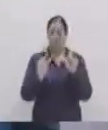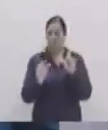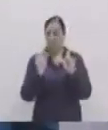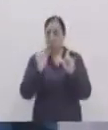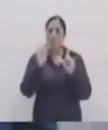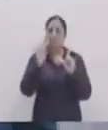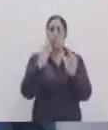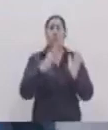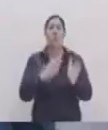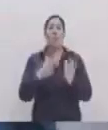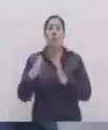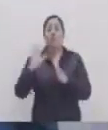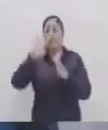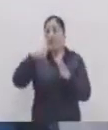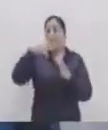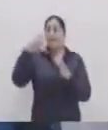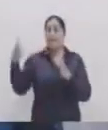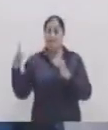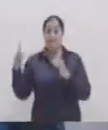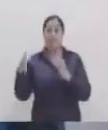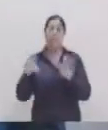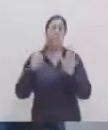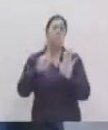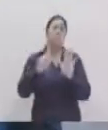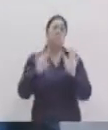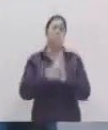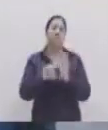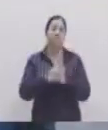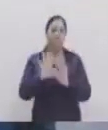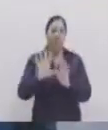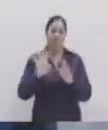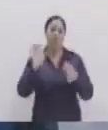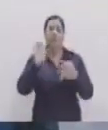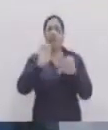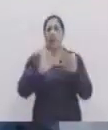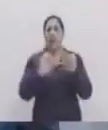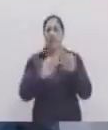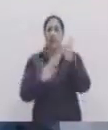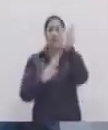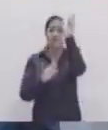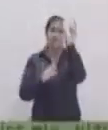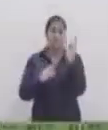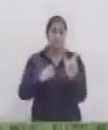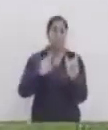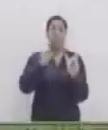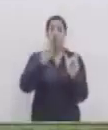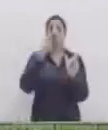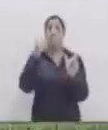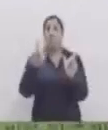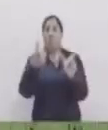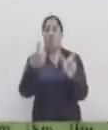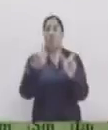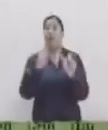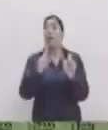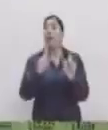para ordenamiento en la tabla periódica. Por ejemplo, los elementos de la columna 1A, su número de oxidación es